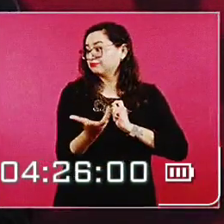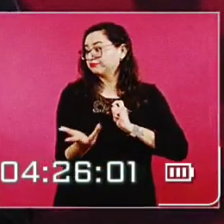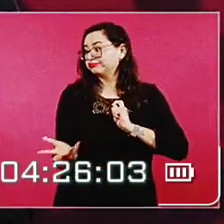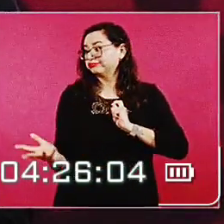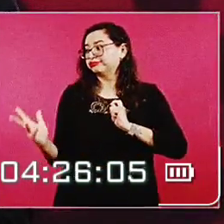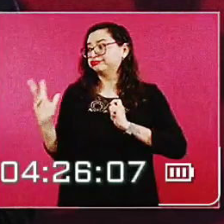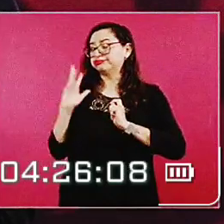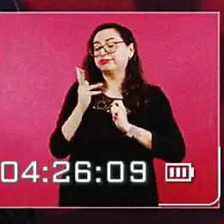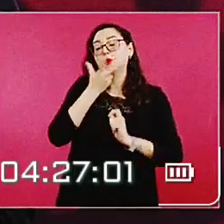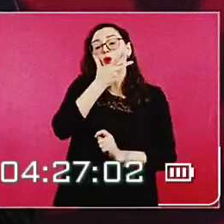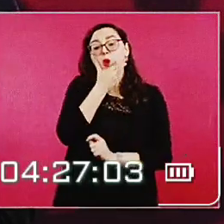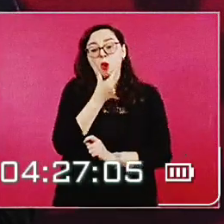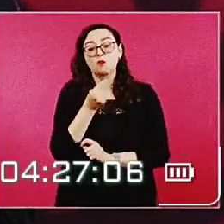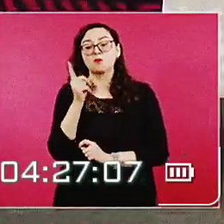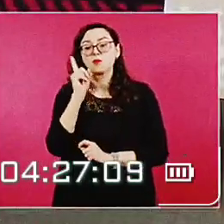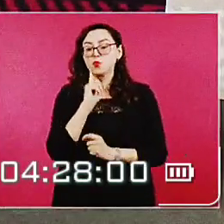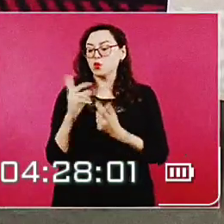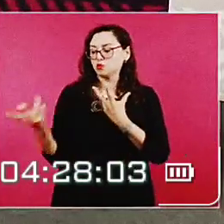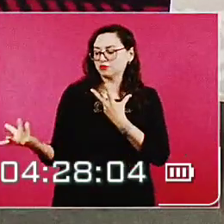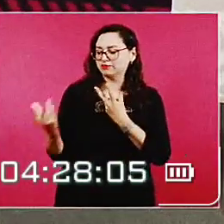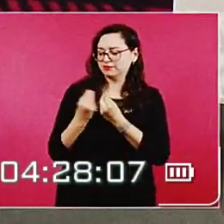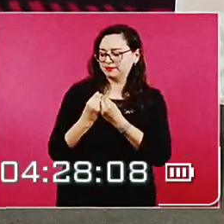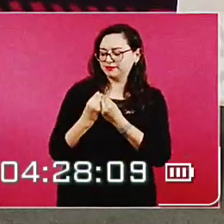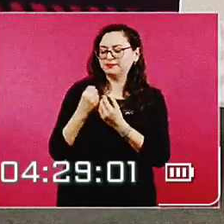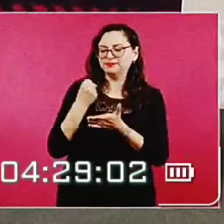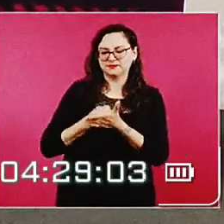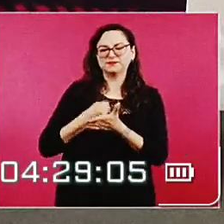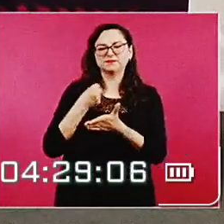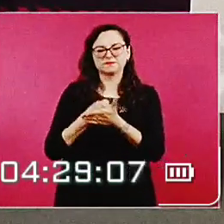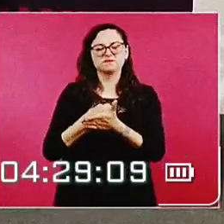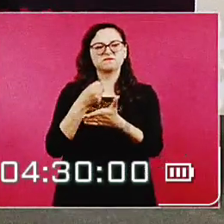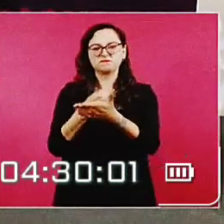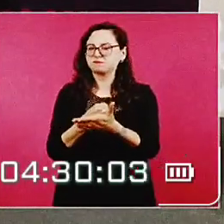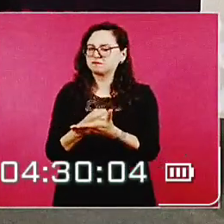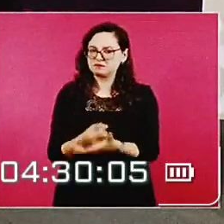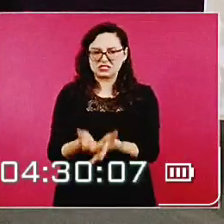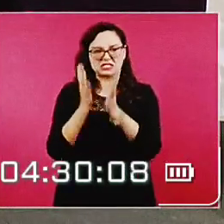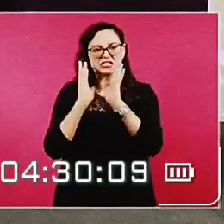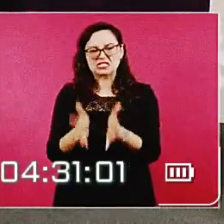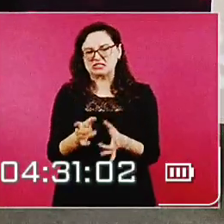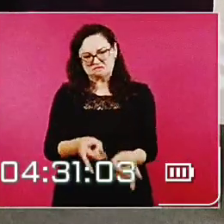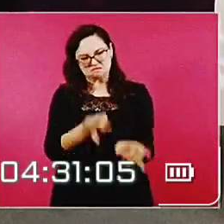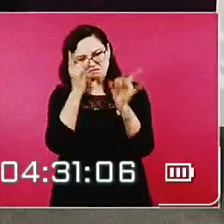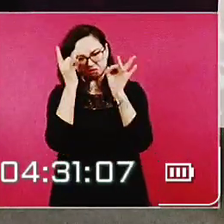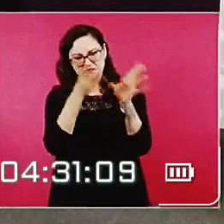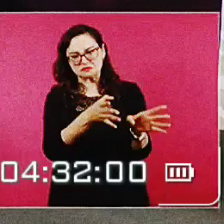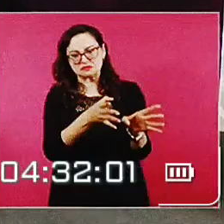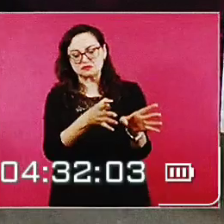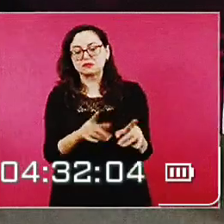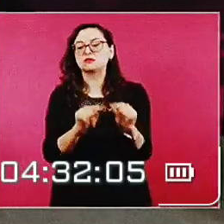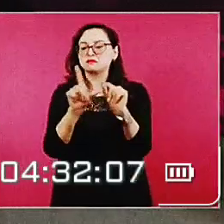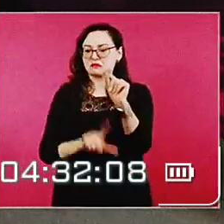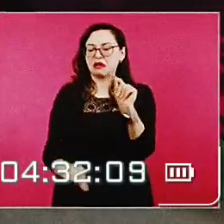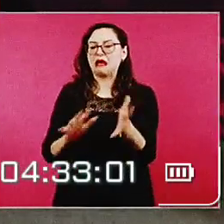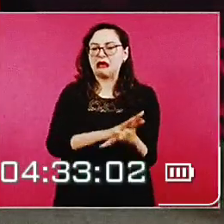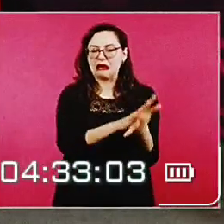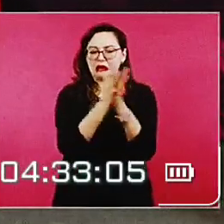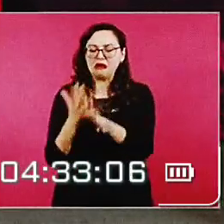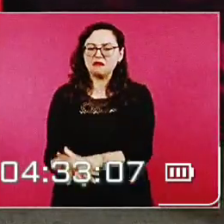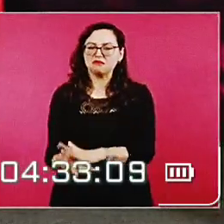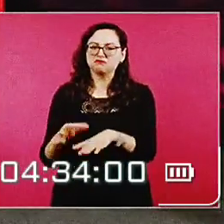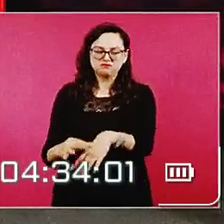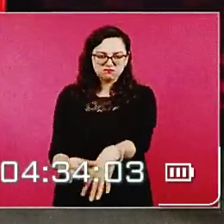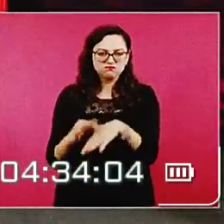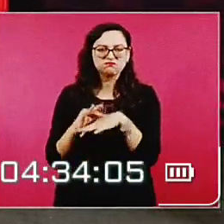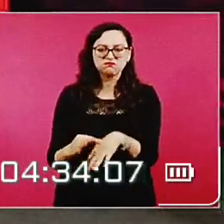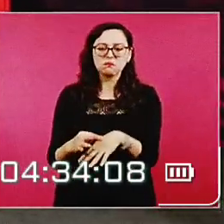que forjaron una voluntad colectiva dispuesta a cambiar de verdad la vida pública de México.